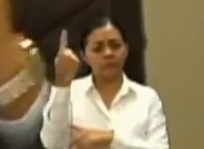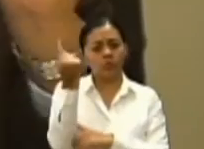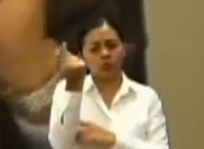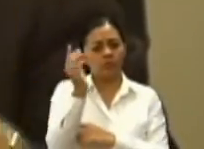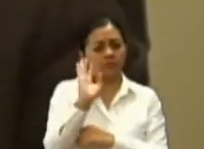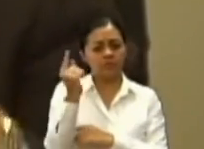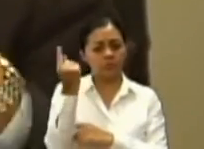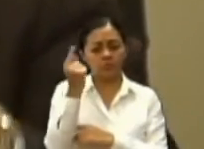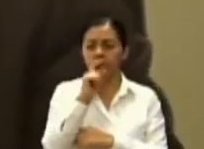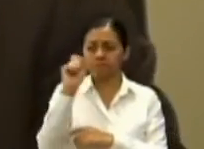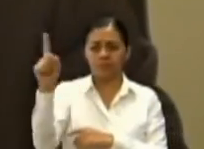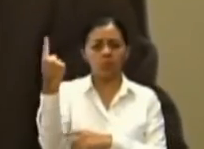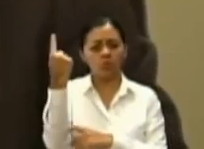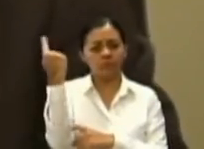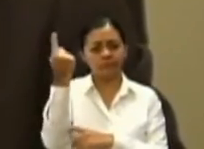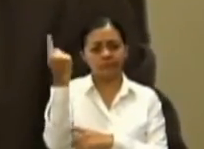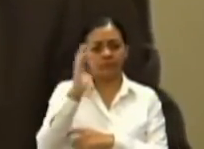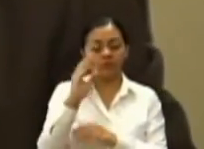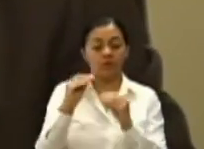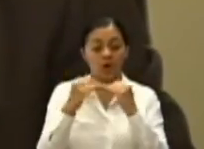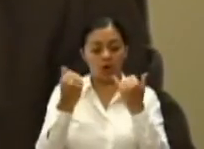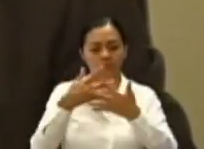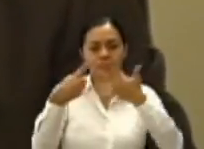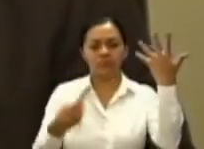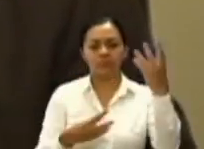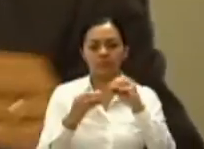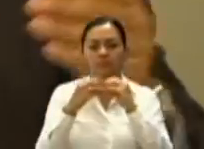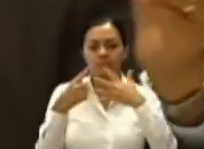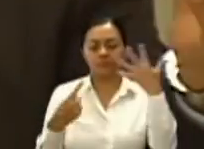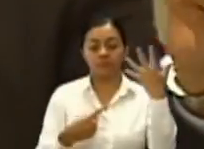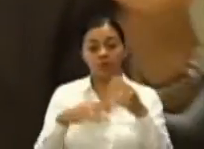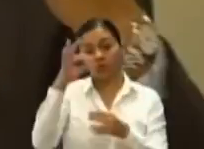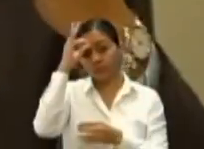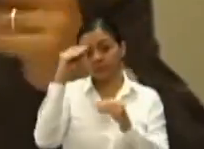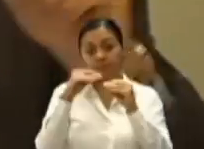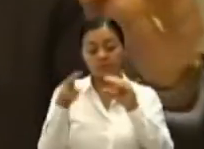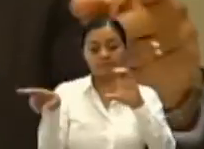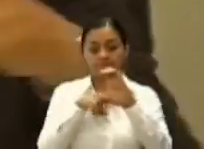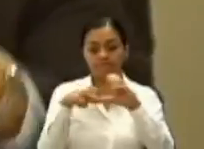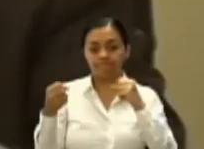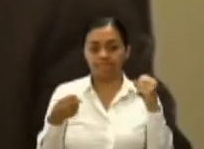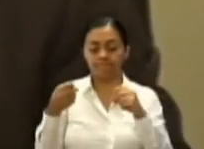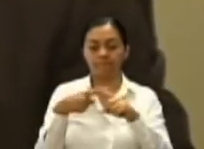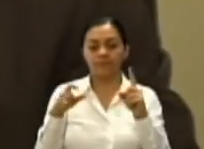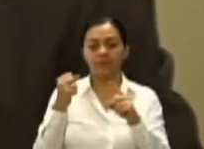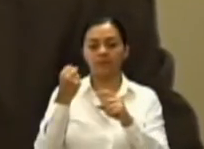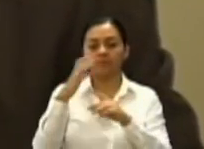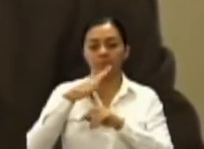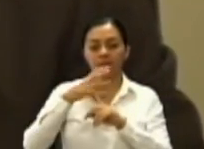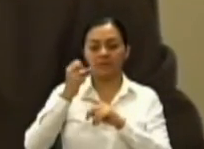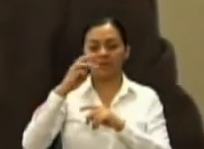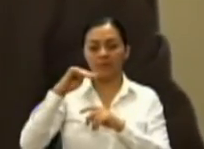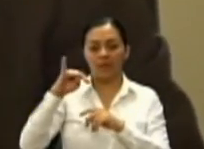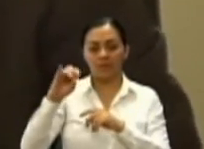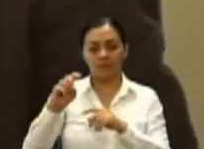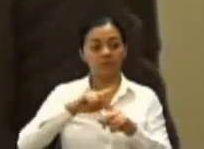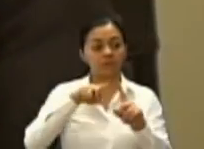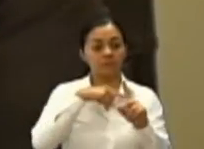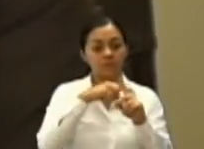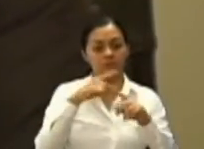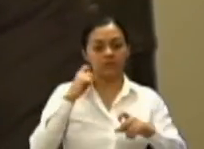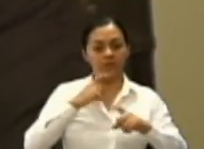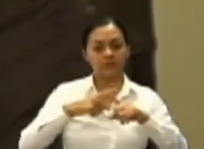fuerza terrestre pregunté son únicos ahora tenemos decenas tenemos el hospital móvil tenemos 21 está en sama nuestro bicentenario entonces